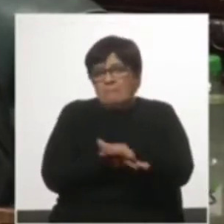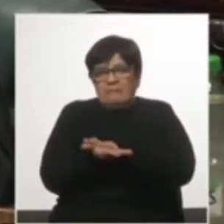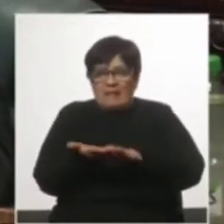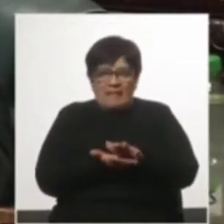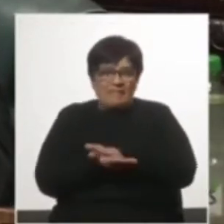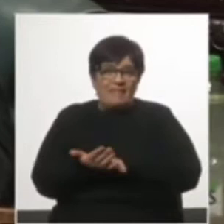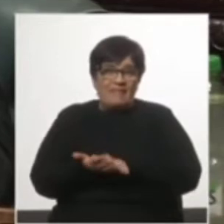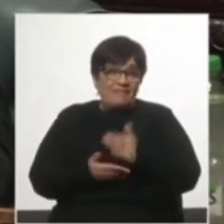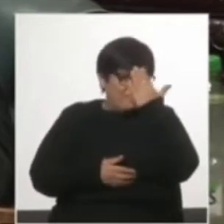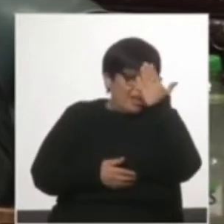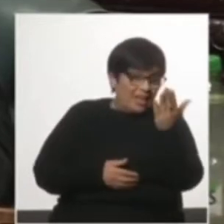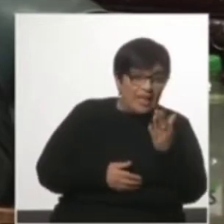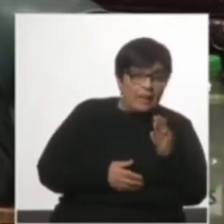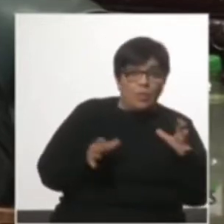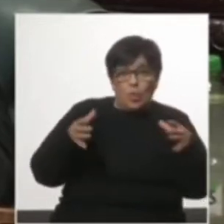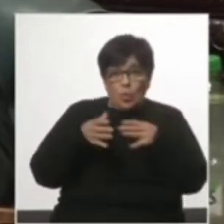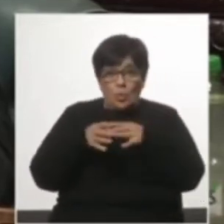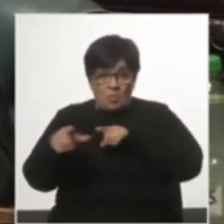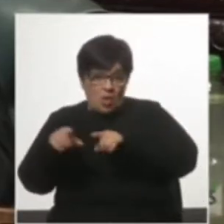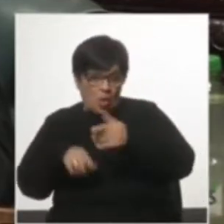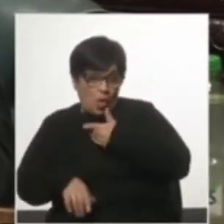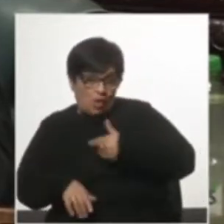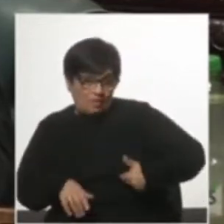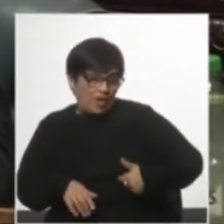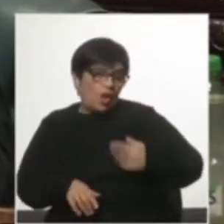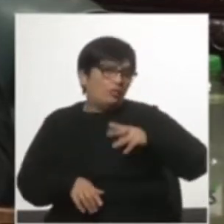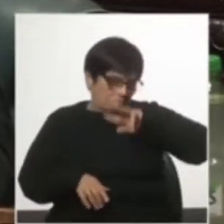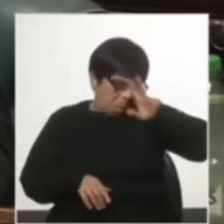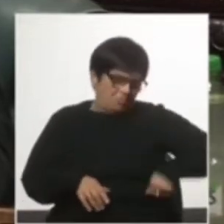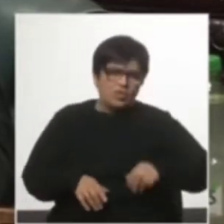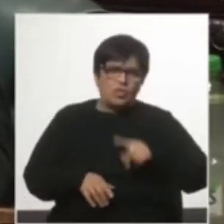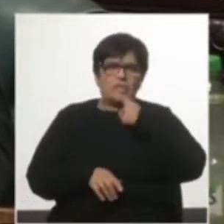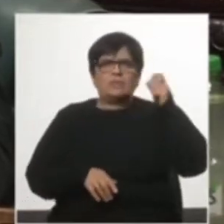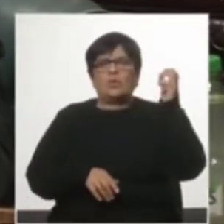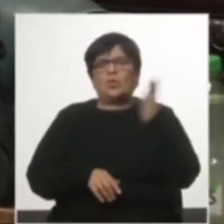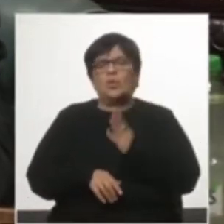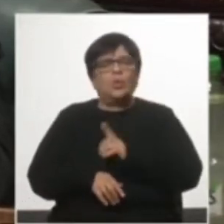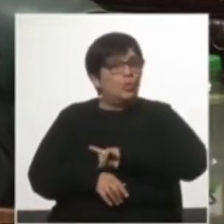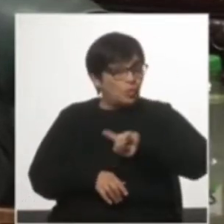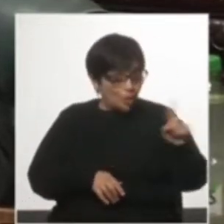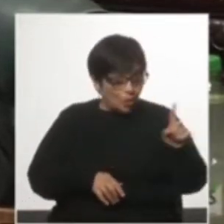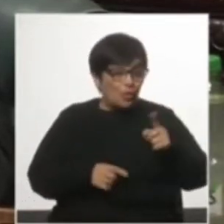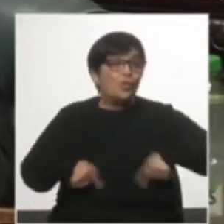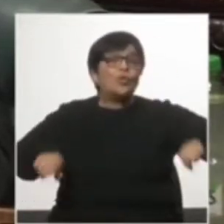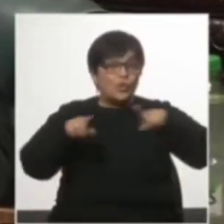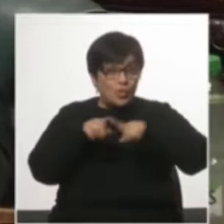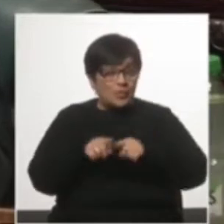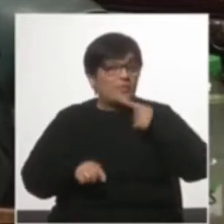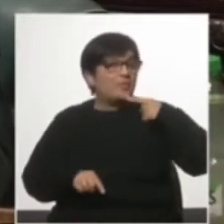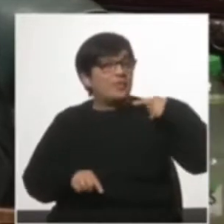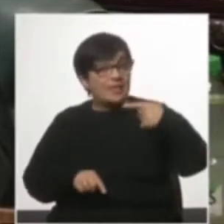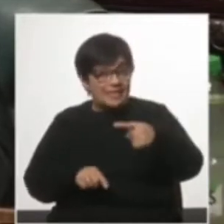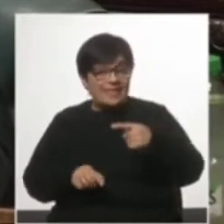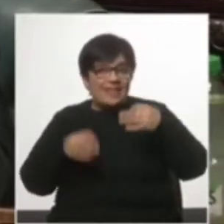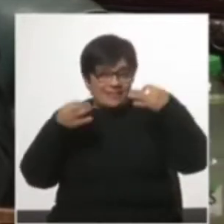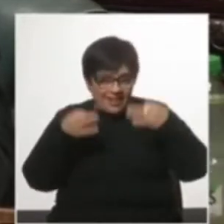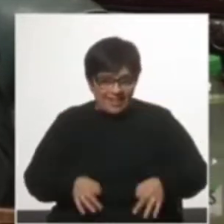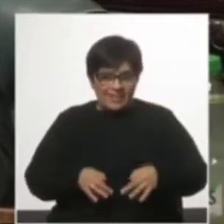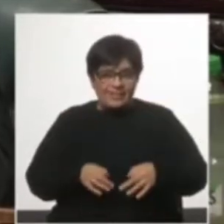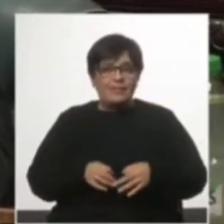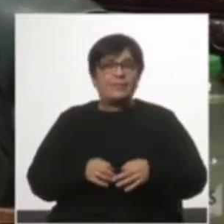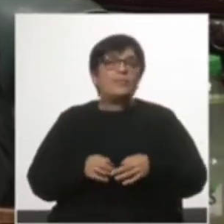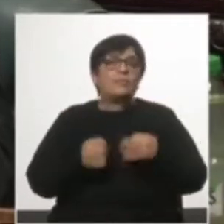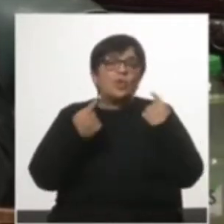ni el gobierno, tiene la verdad en un puño. Y nosotros podemos decir con toda legitimidad